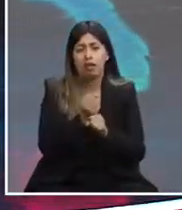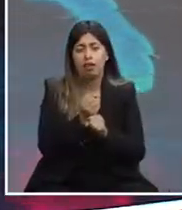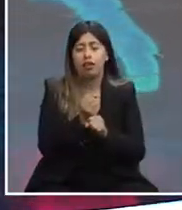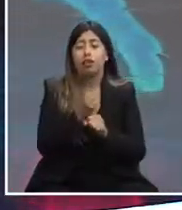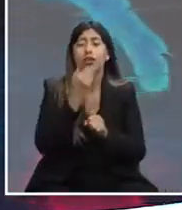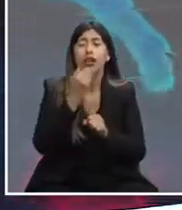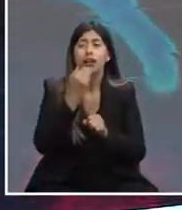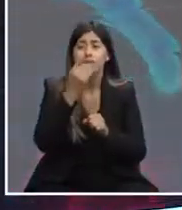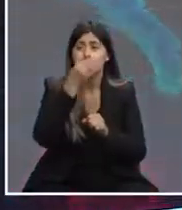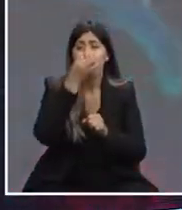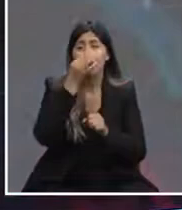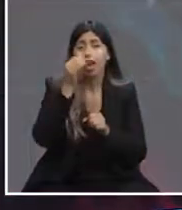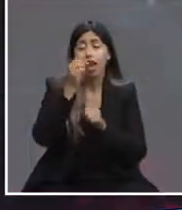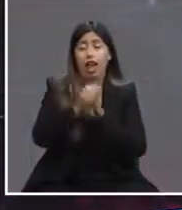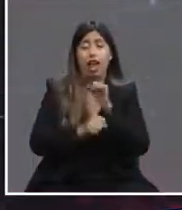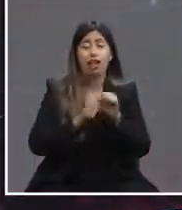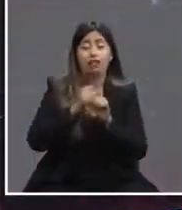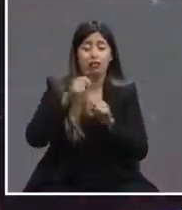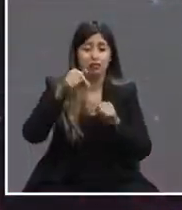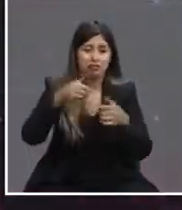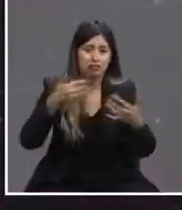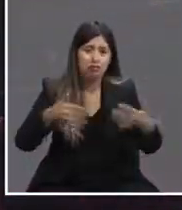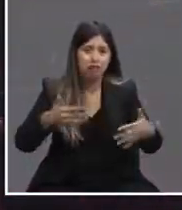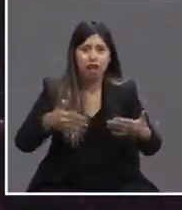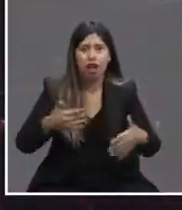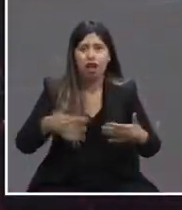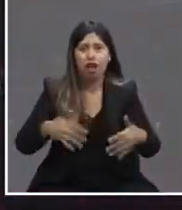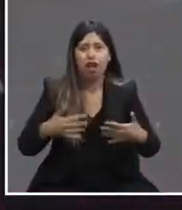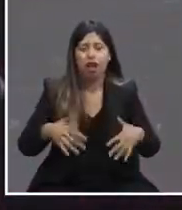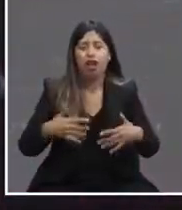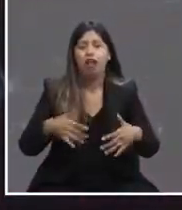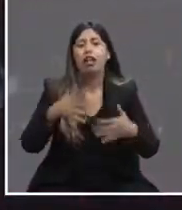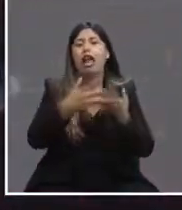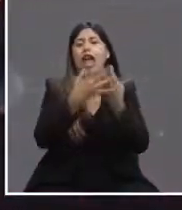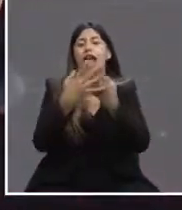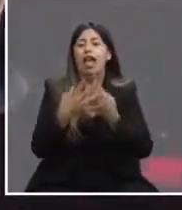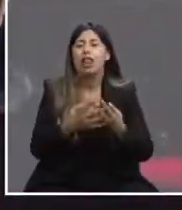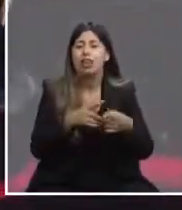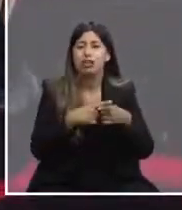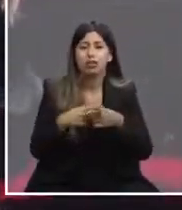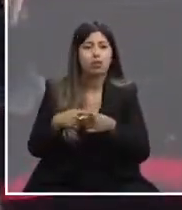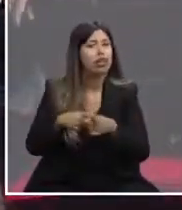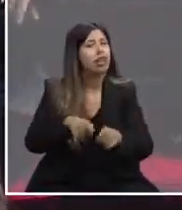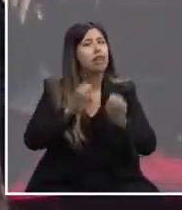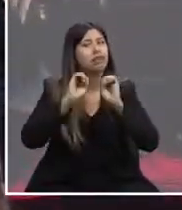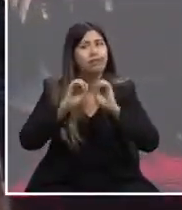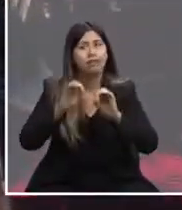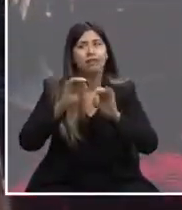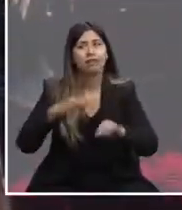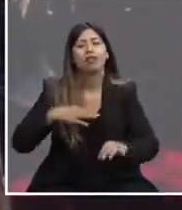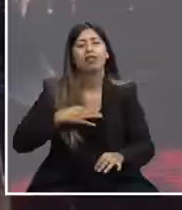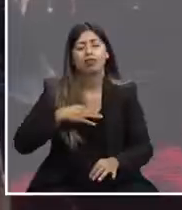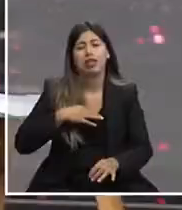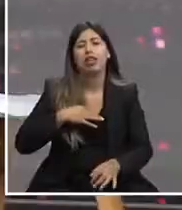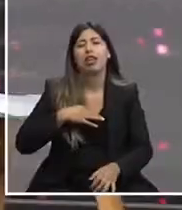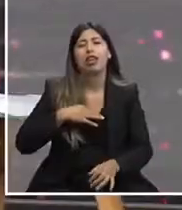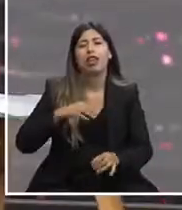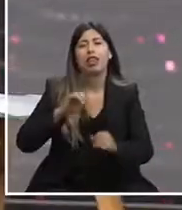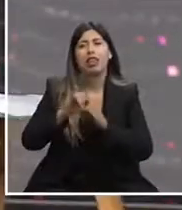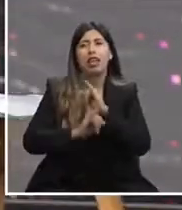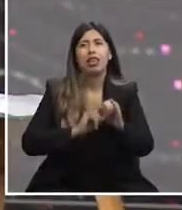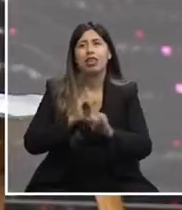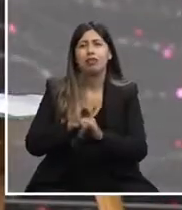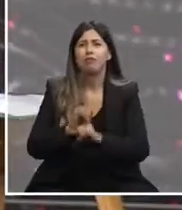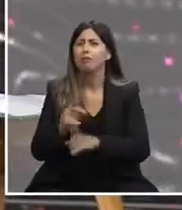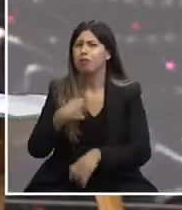época de las redes sociales tiene que ser tarea de una ciudadanía digital, de una formación ciudadana digital. Me hiciste recordar